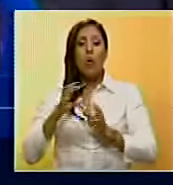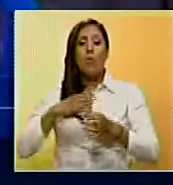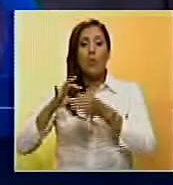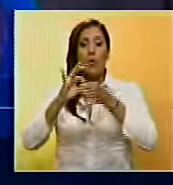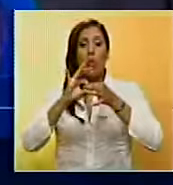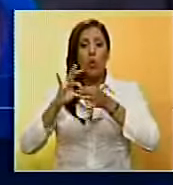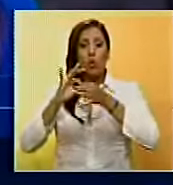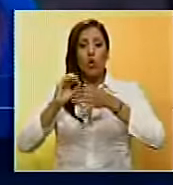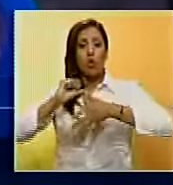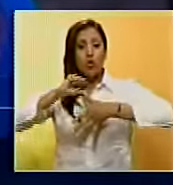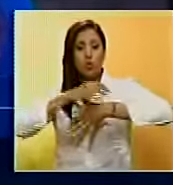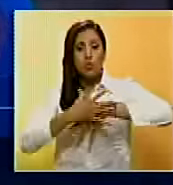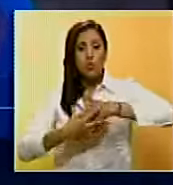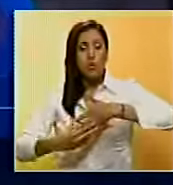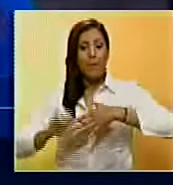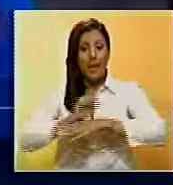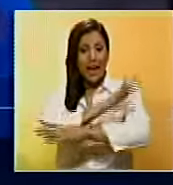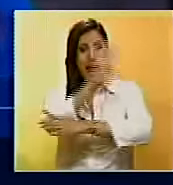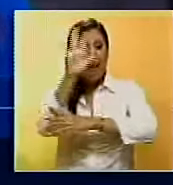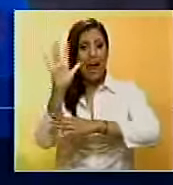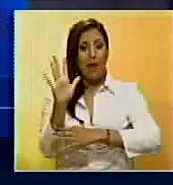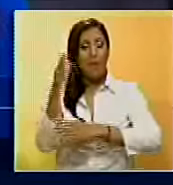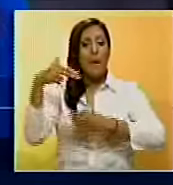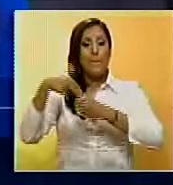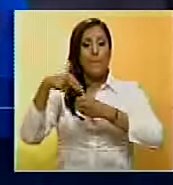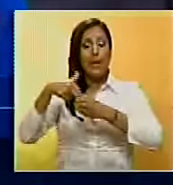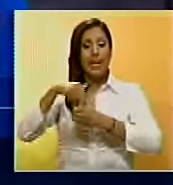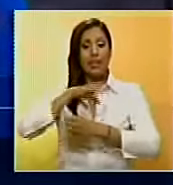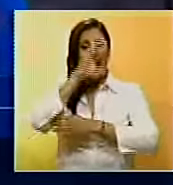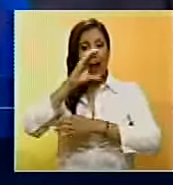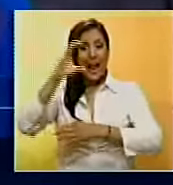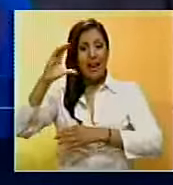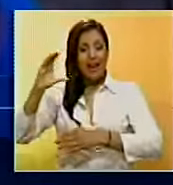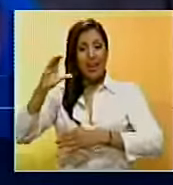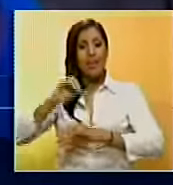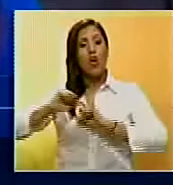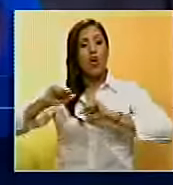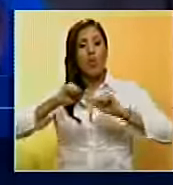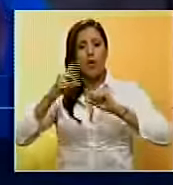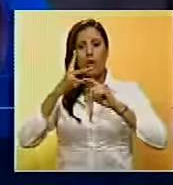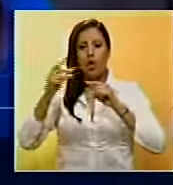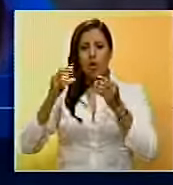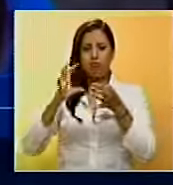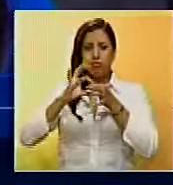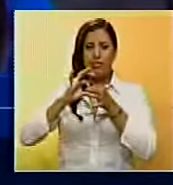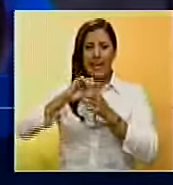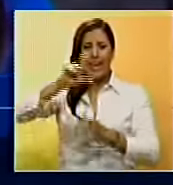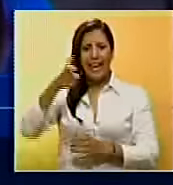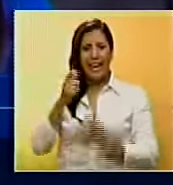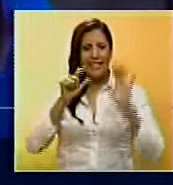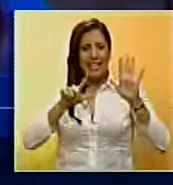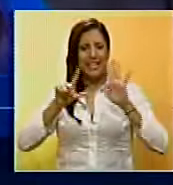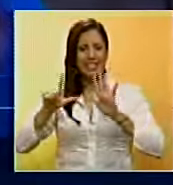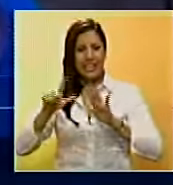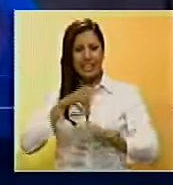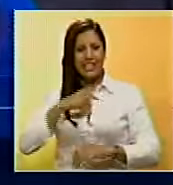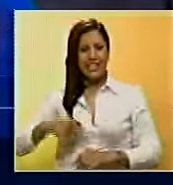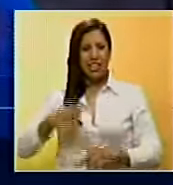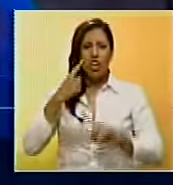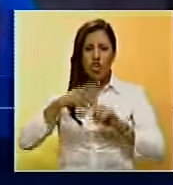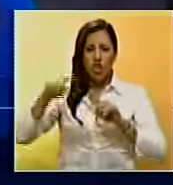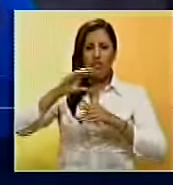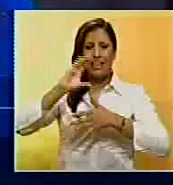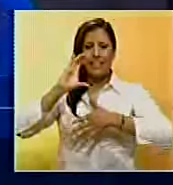Naciones Suramericanas, del ALBA, Petrocaribe, Movimiento de No Alineados, G77 más China y la